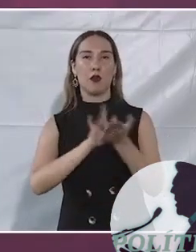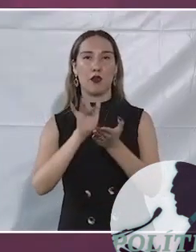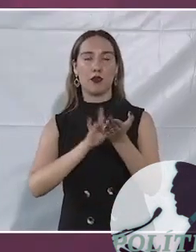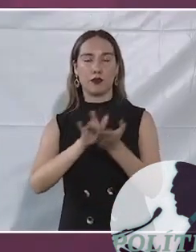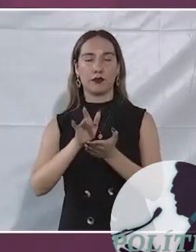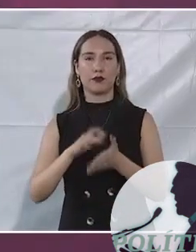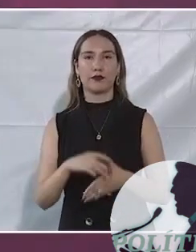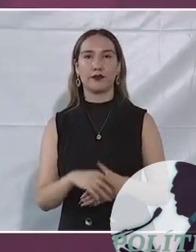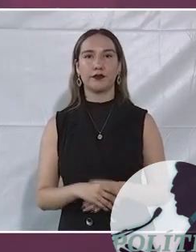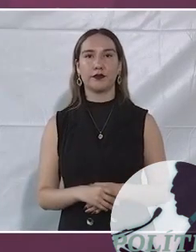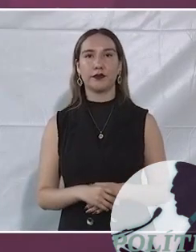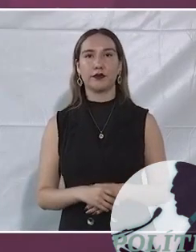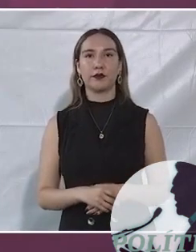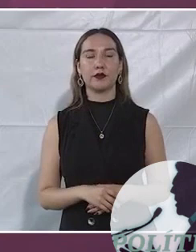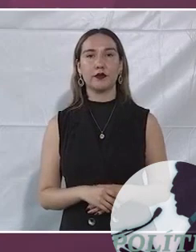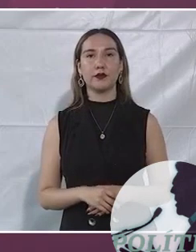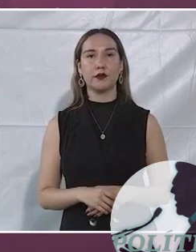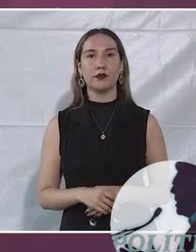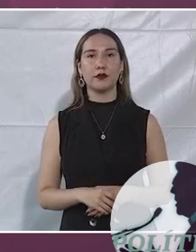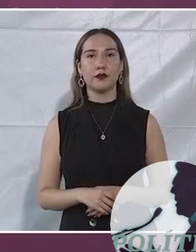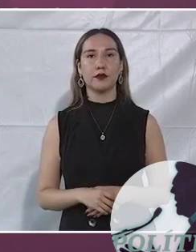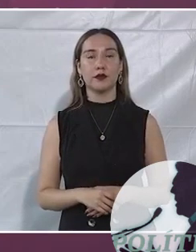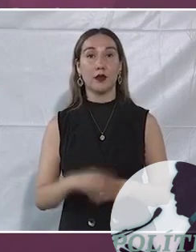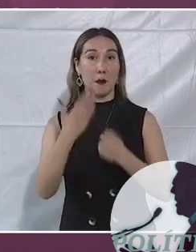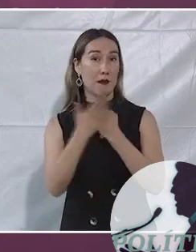yo regrese, ya